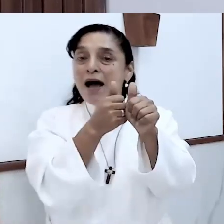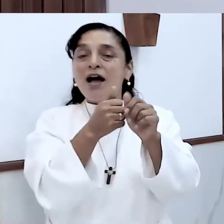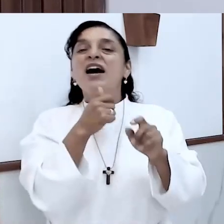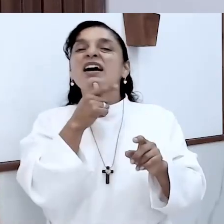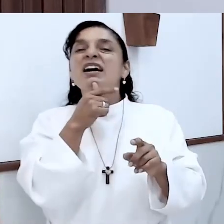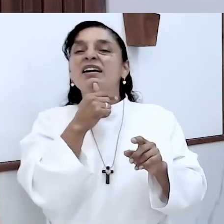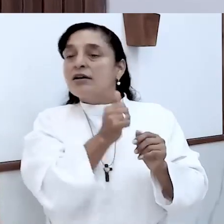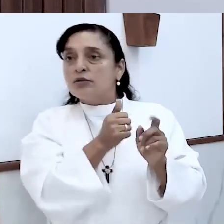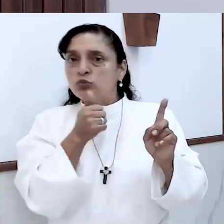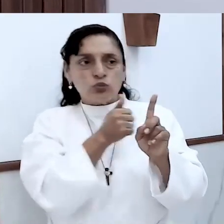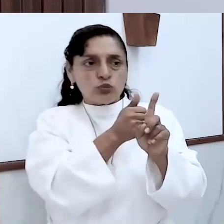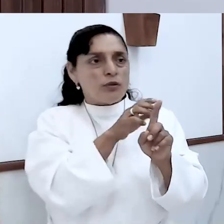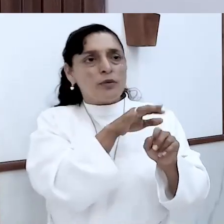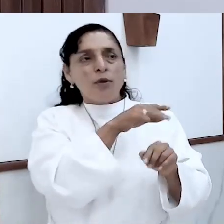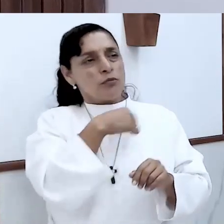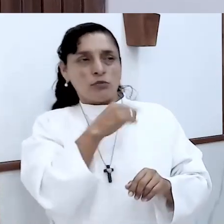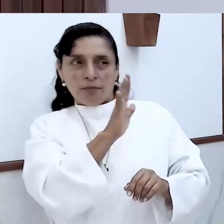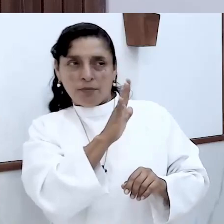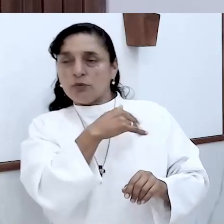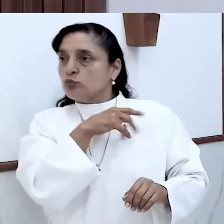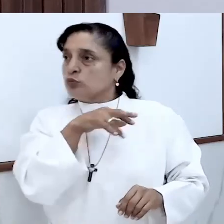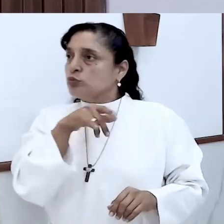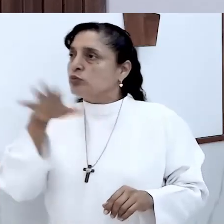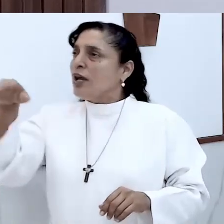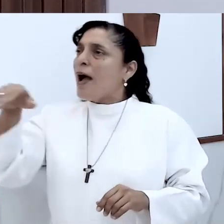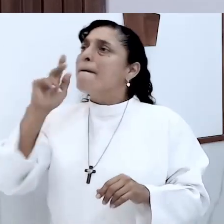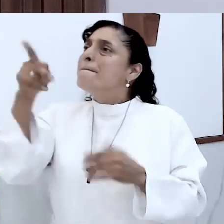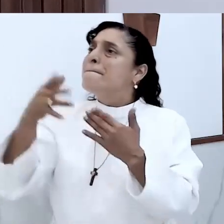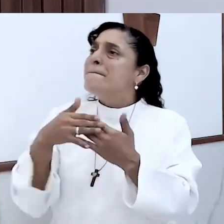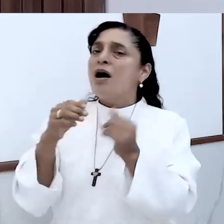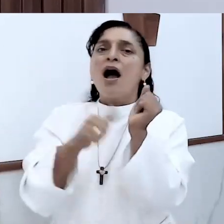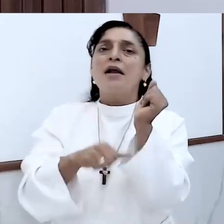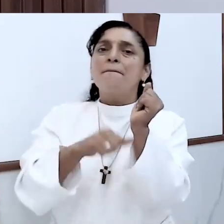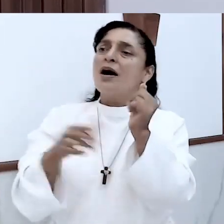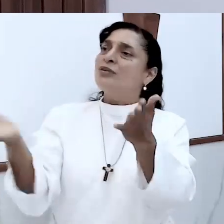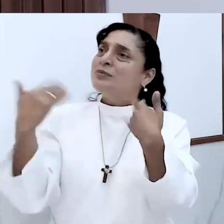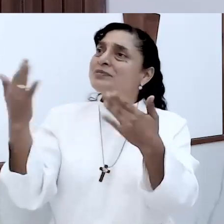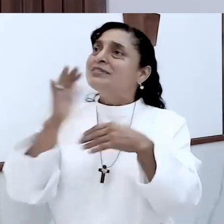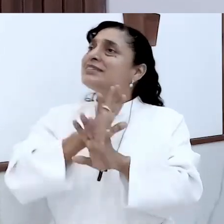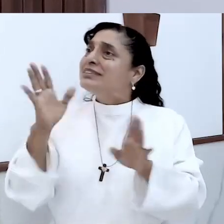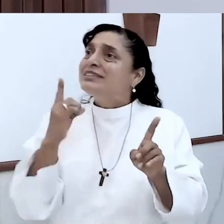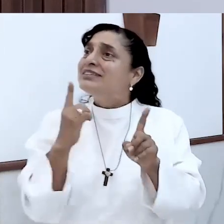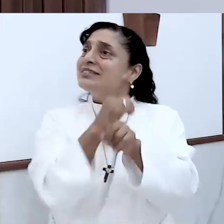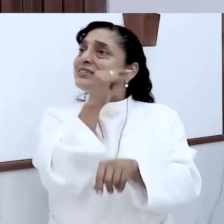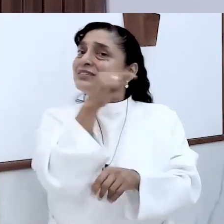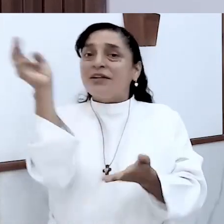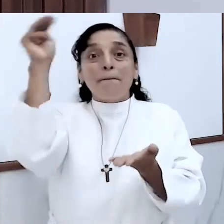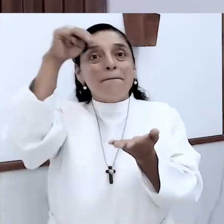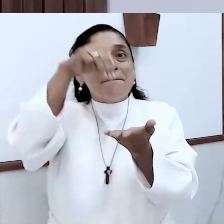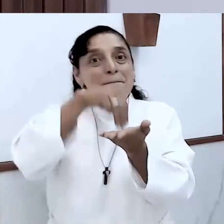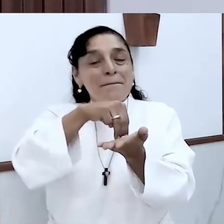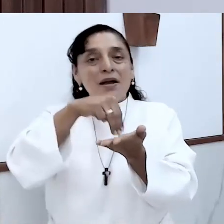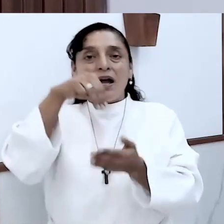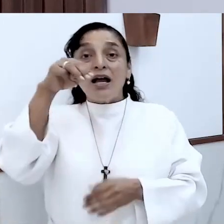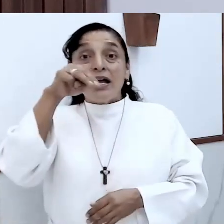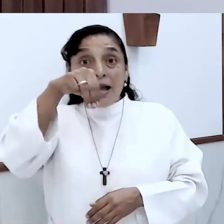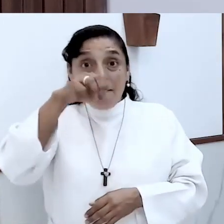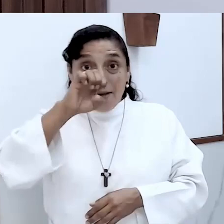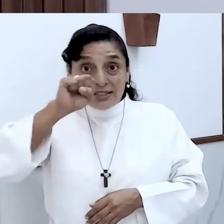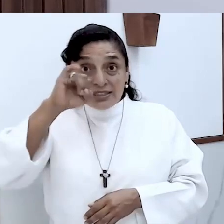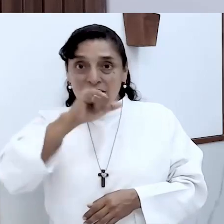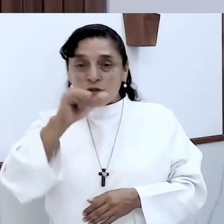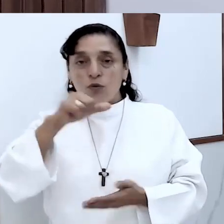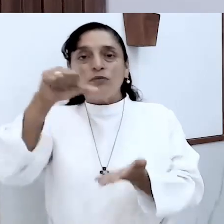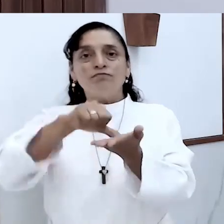su hermano Simón y le dijo: «Hemos encontrado al Mesías», que quiere decir el